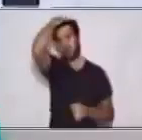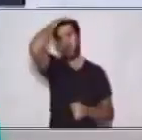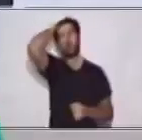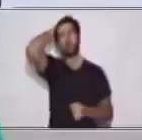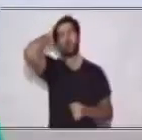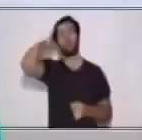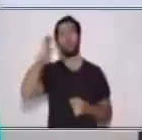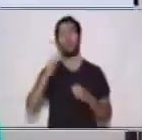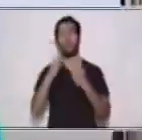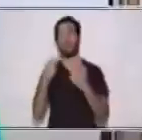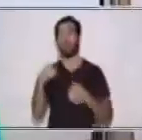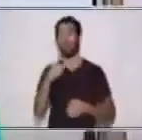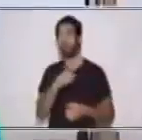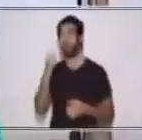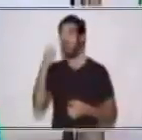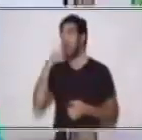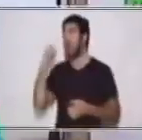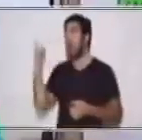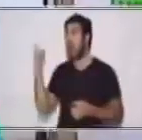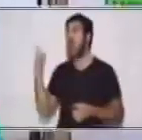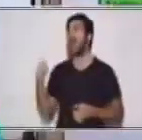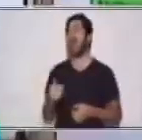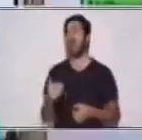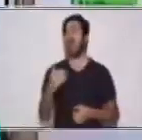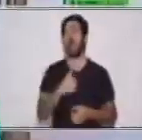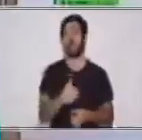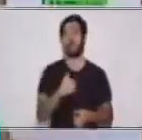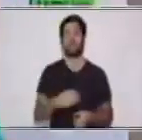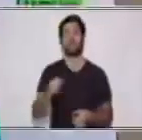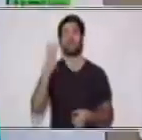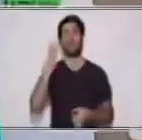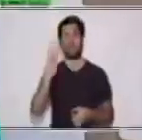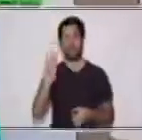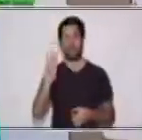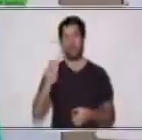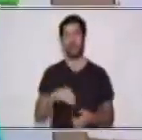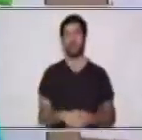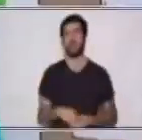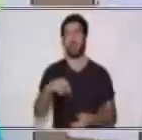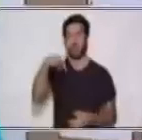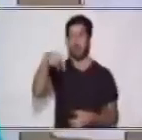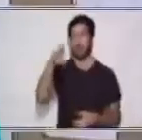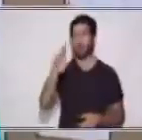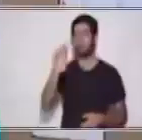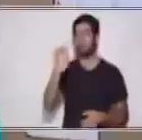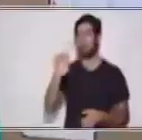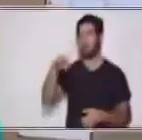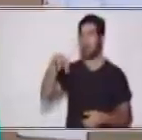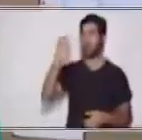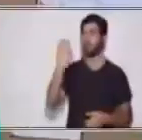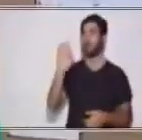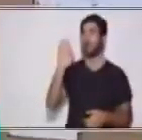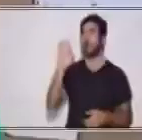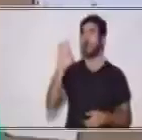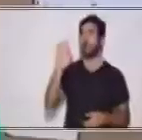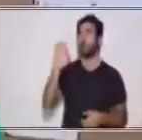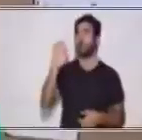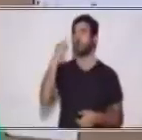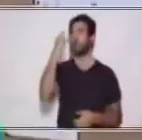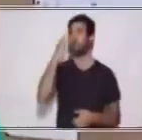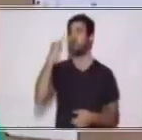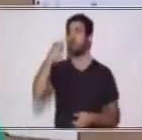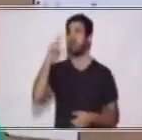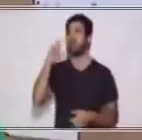subjetividad, encontraremos 3 proposiciones. Proposiciones son todas aquellas oraciones o enunciados que nos transmiten